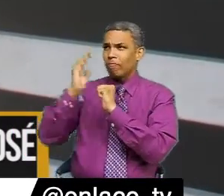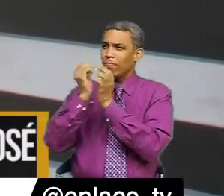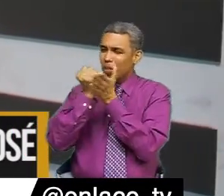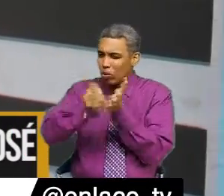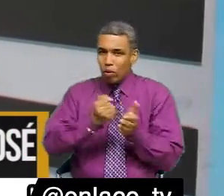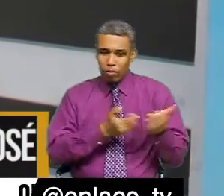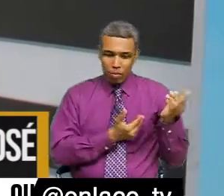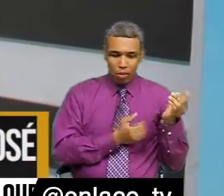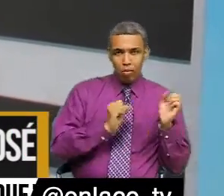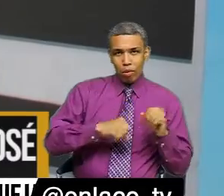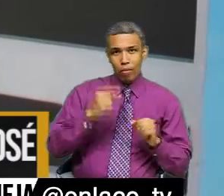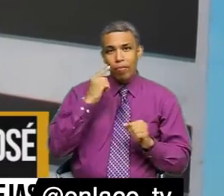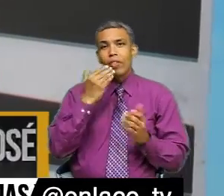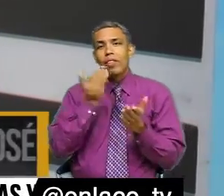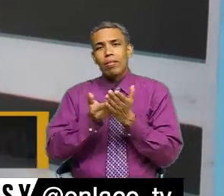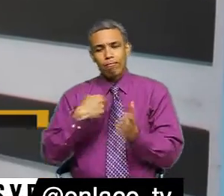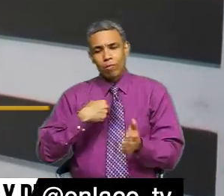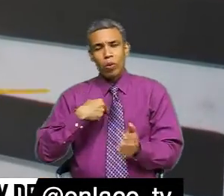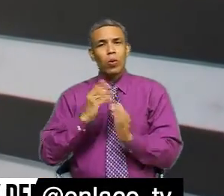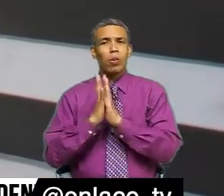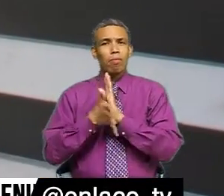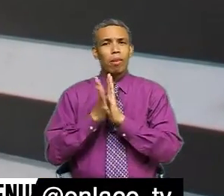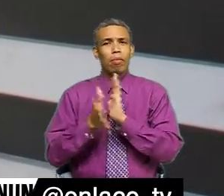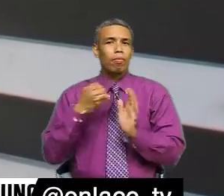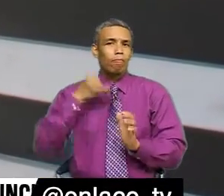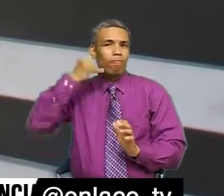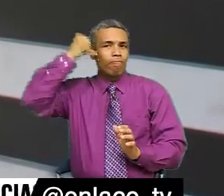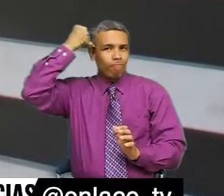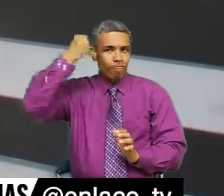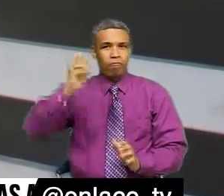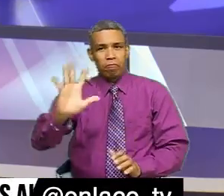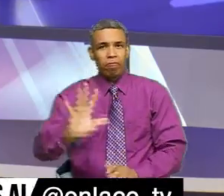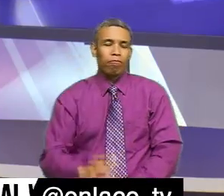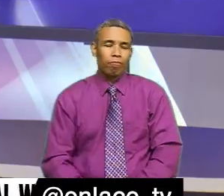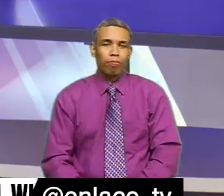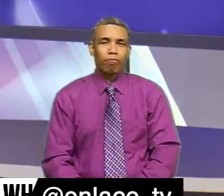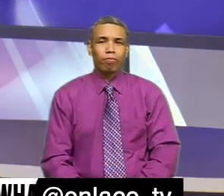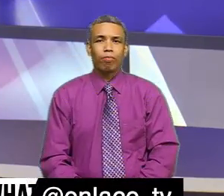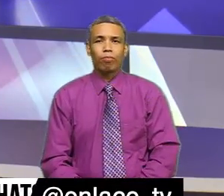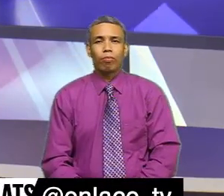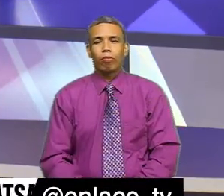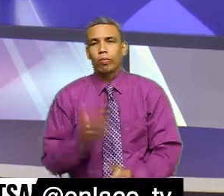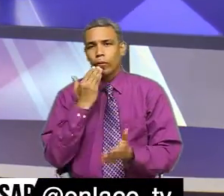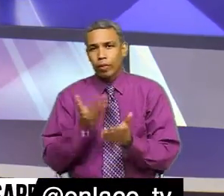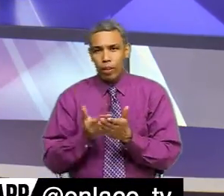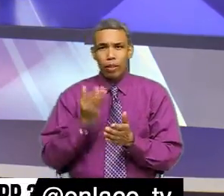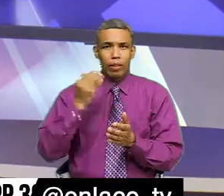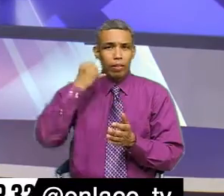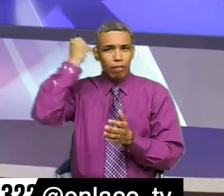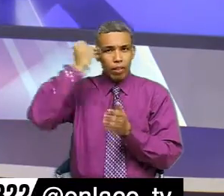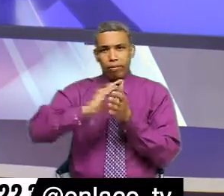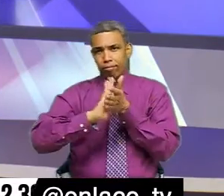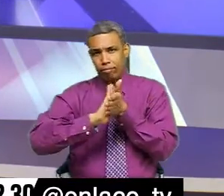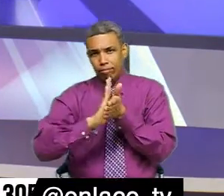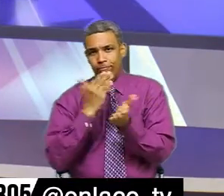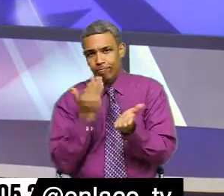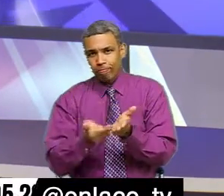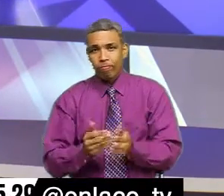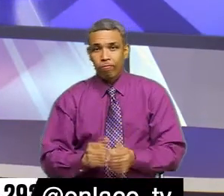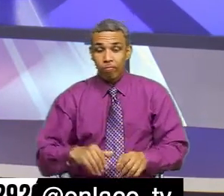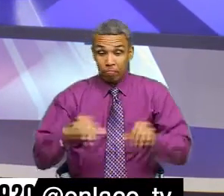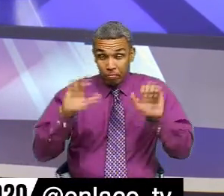Setoaín, informó desde el lugar de la noticia, Yanis Rueda. Gracias, Yanit, por este informe. Así es, Desenlace